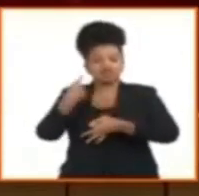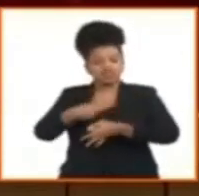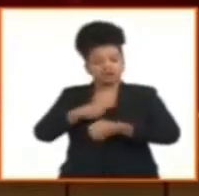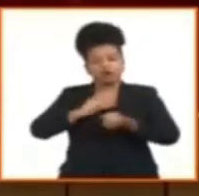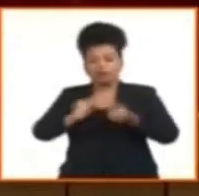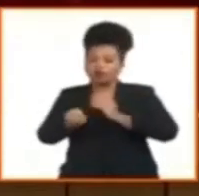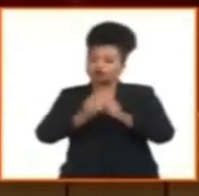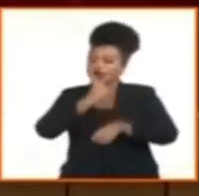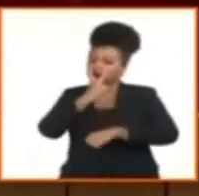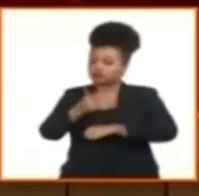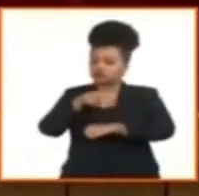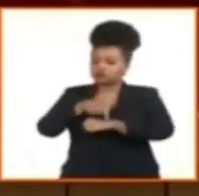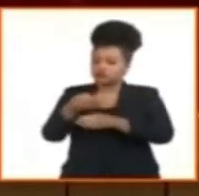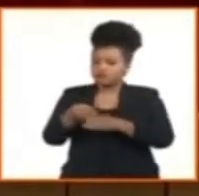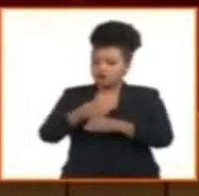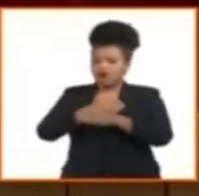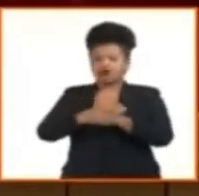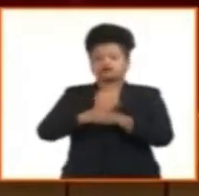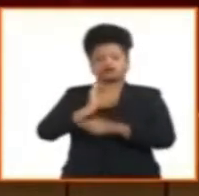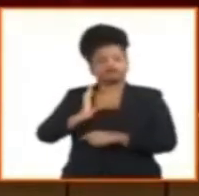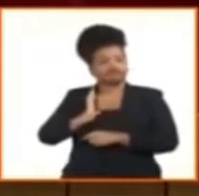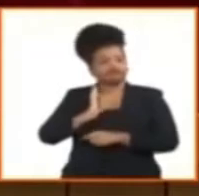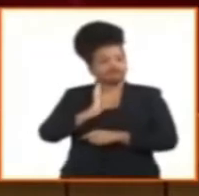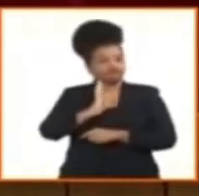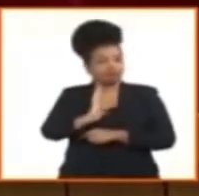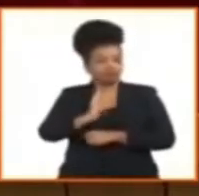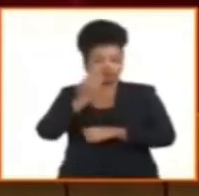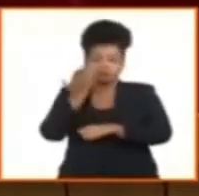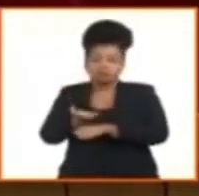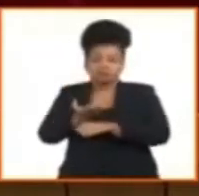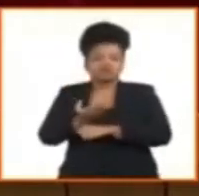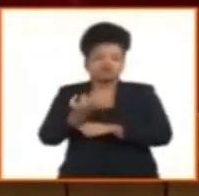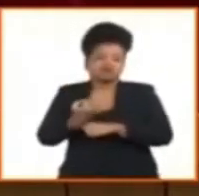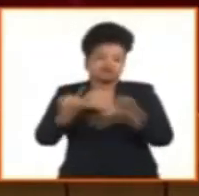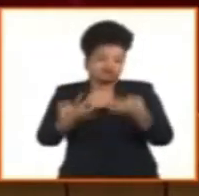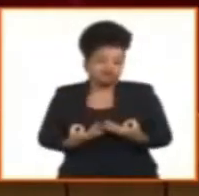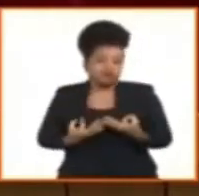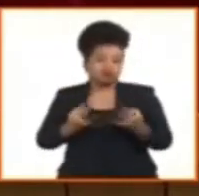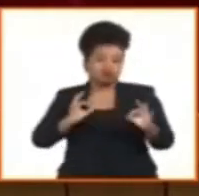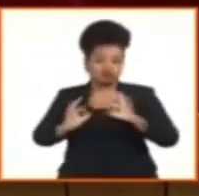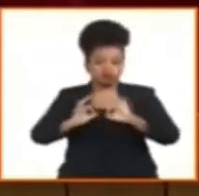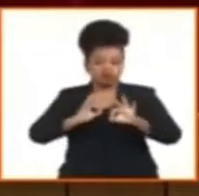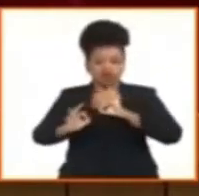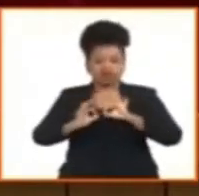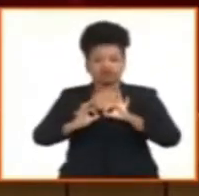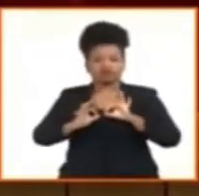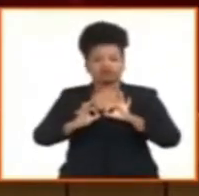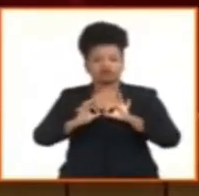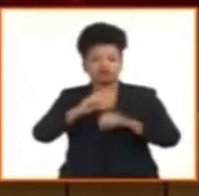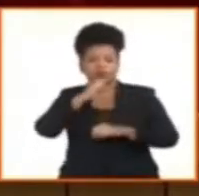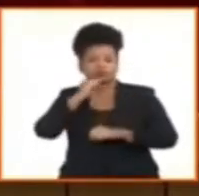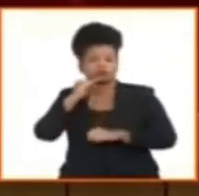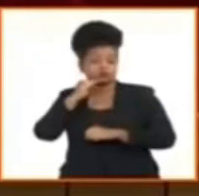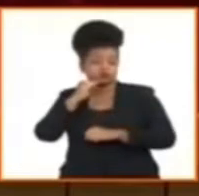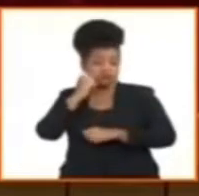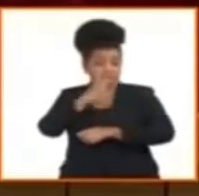con seriedad y respeto, los fundados reclamos de garantía de seguridad de la Federación de Rusia. El